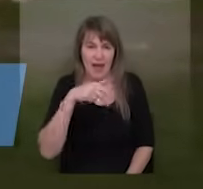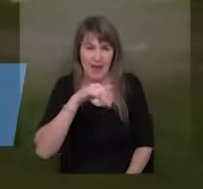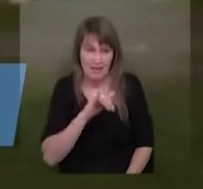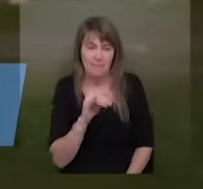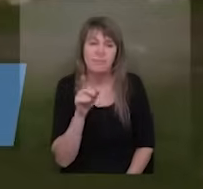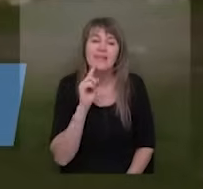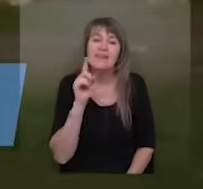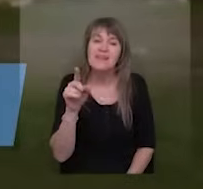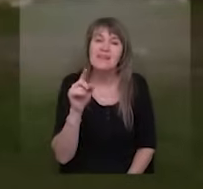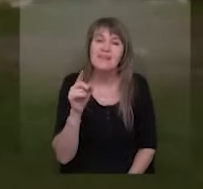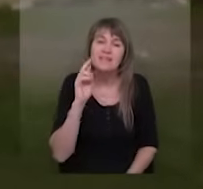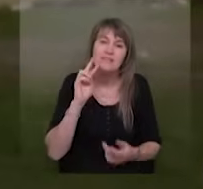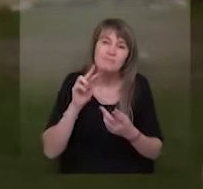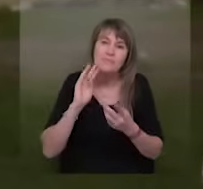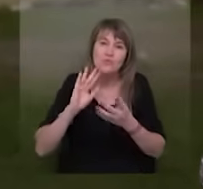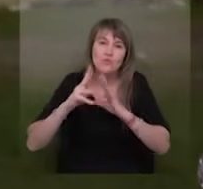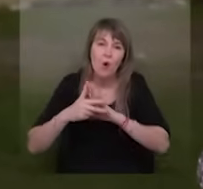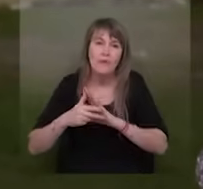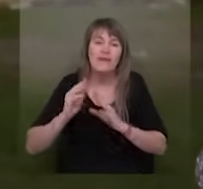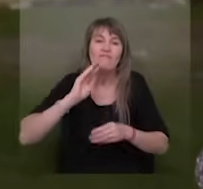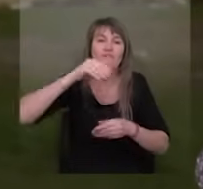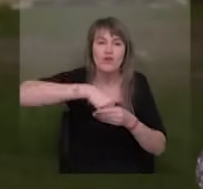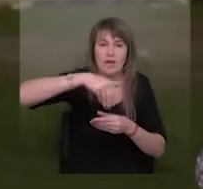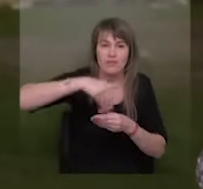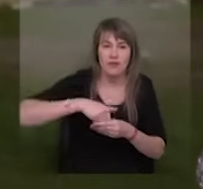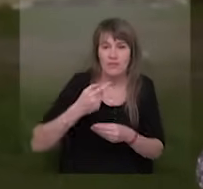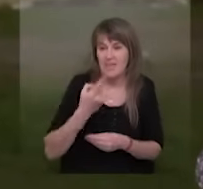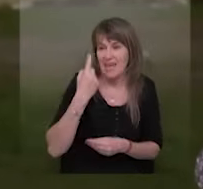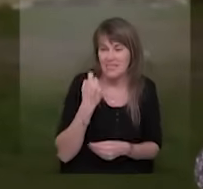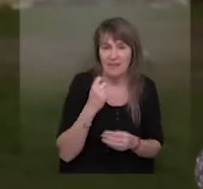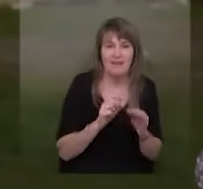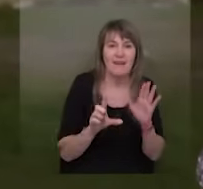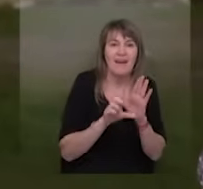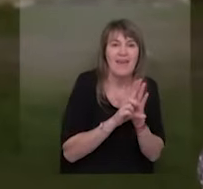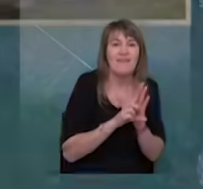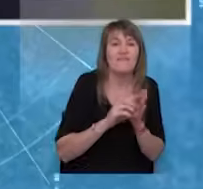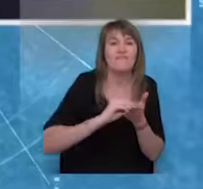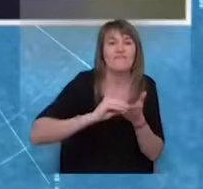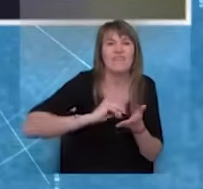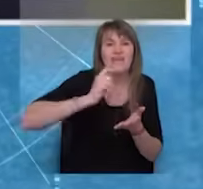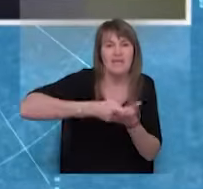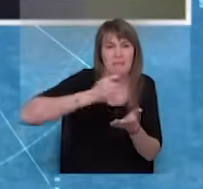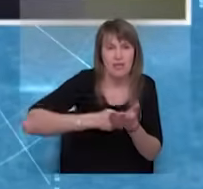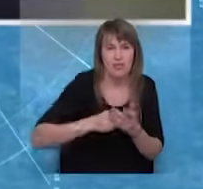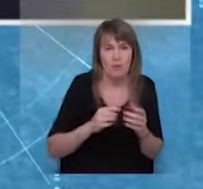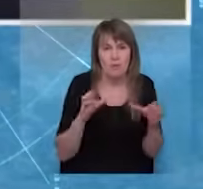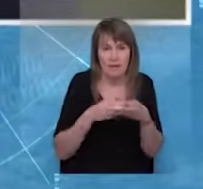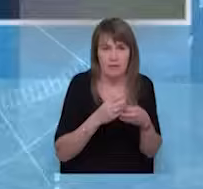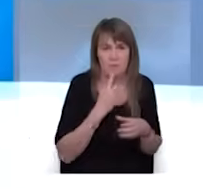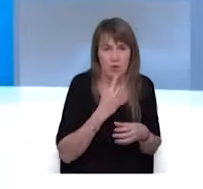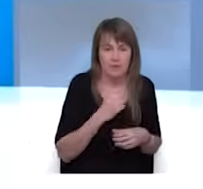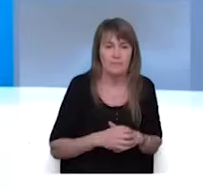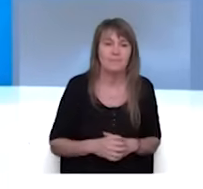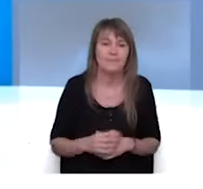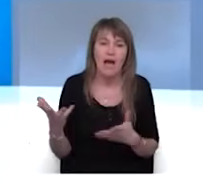propósito de lo que dejó la votación en la jornada de ayer de la ley de financiamiento de los partidos políticos Gracias Martín y seguimos acá